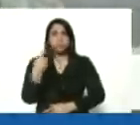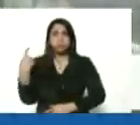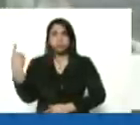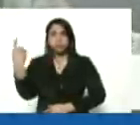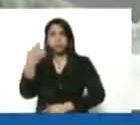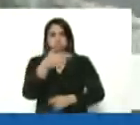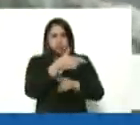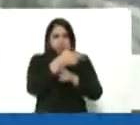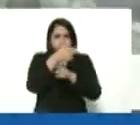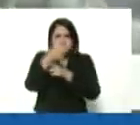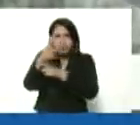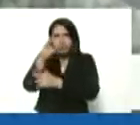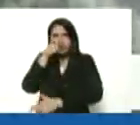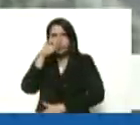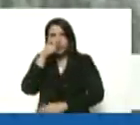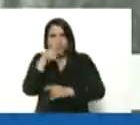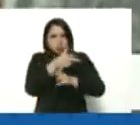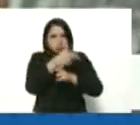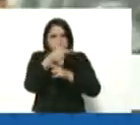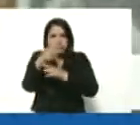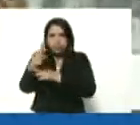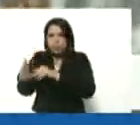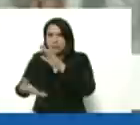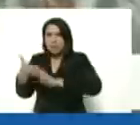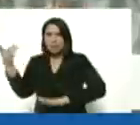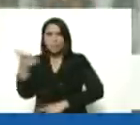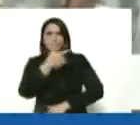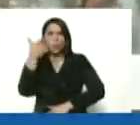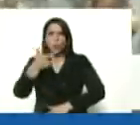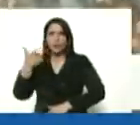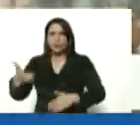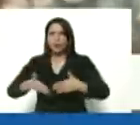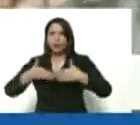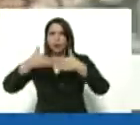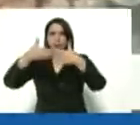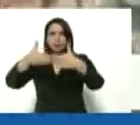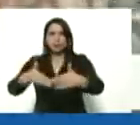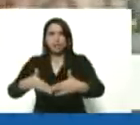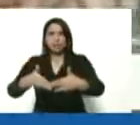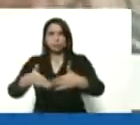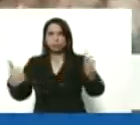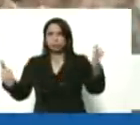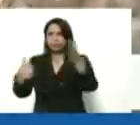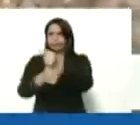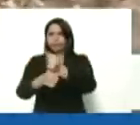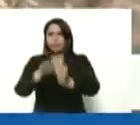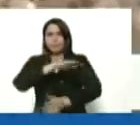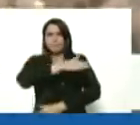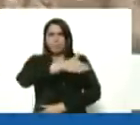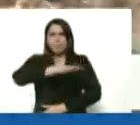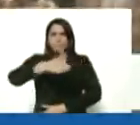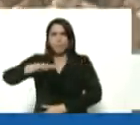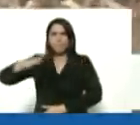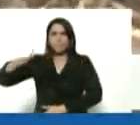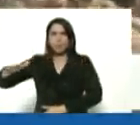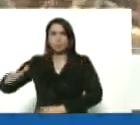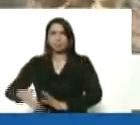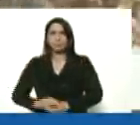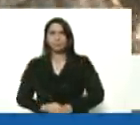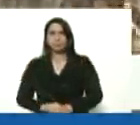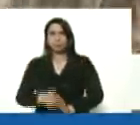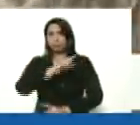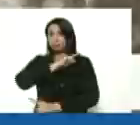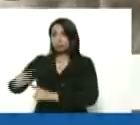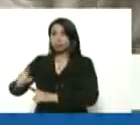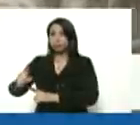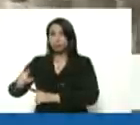artillados de la Armada Bolivariana salieron en su búsqueda. Los detectaron en alta mar. La orden que